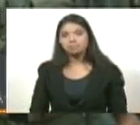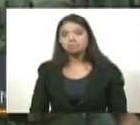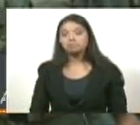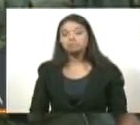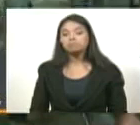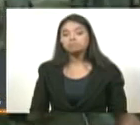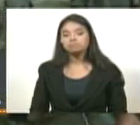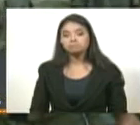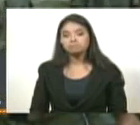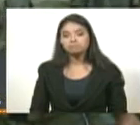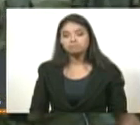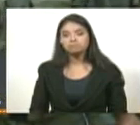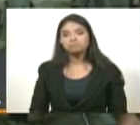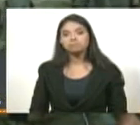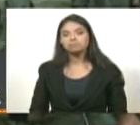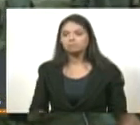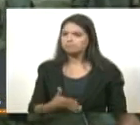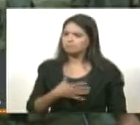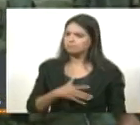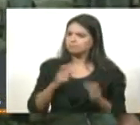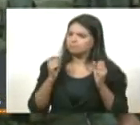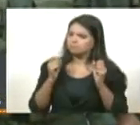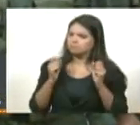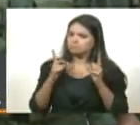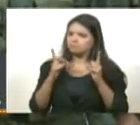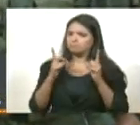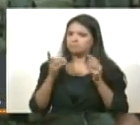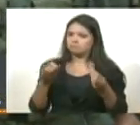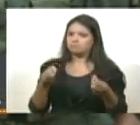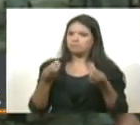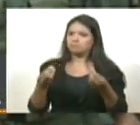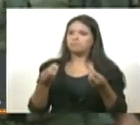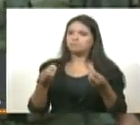cierto, nos llama mucho la atención cómo